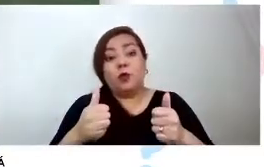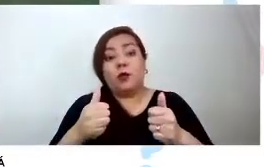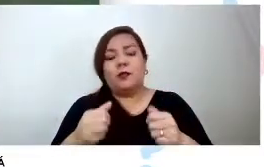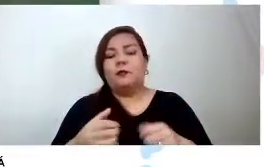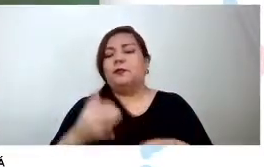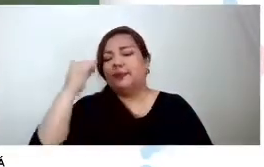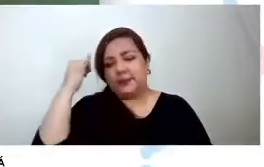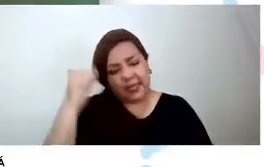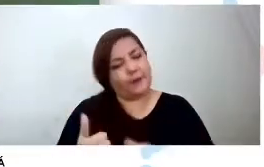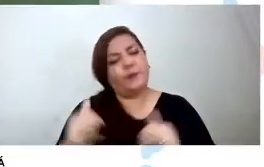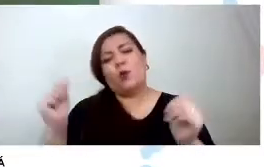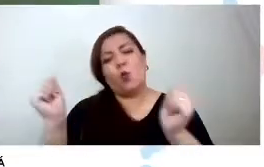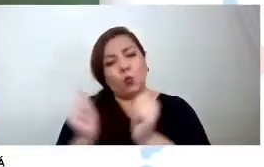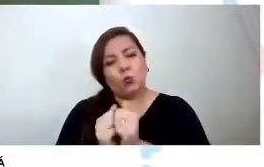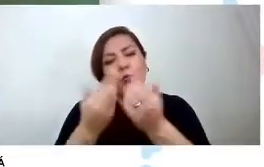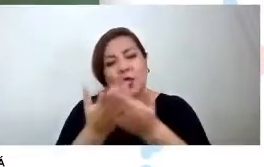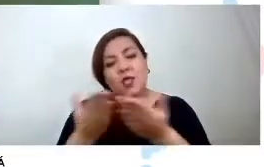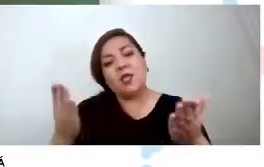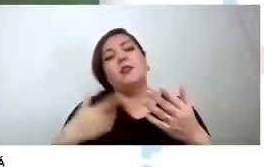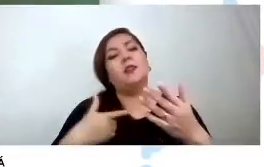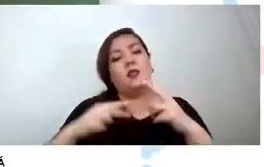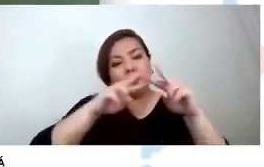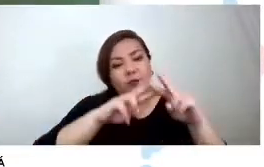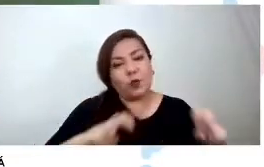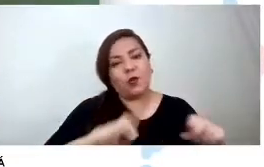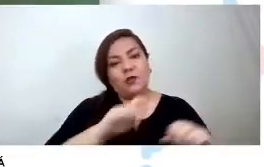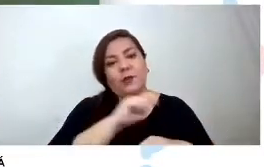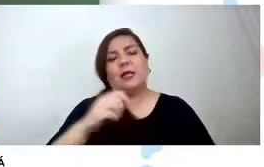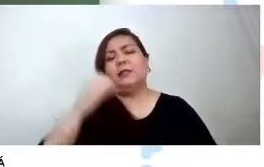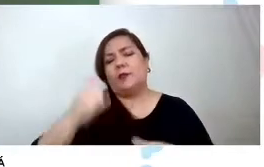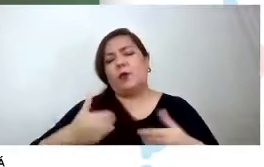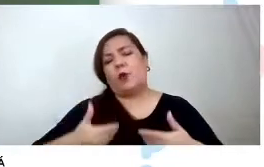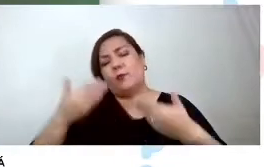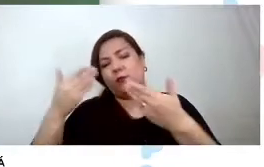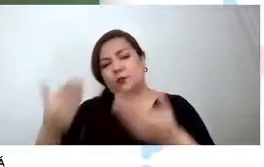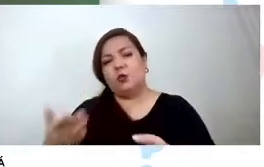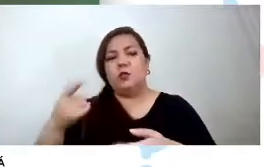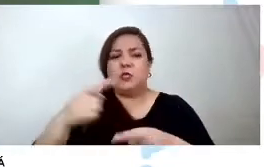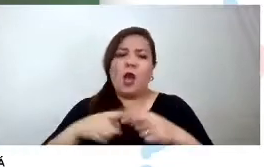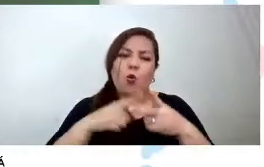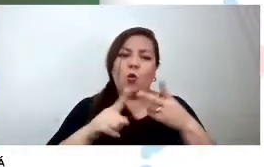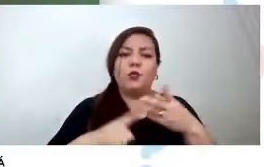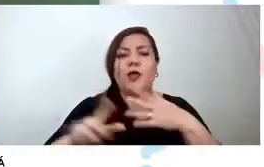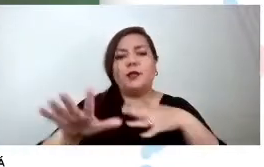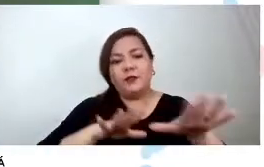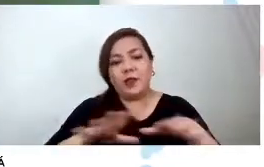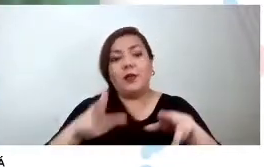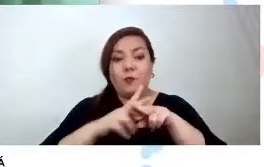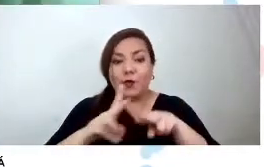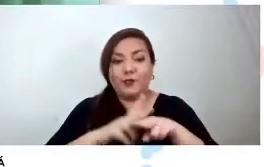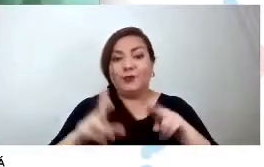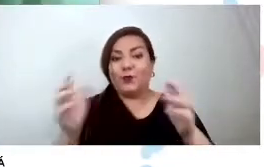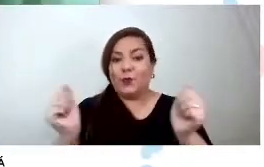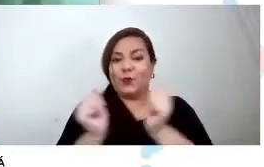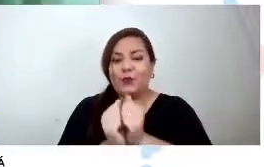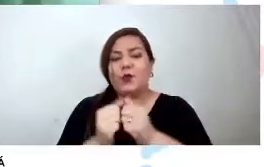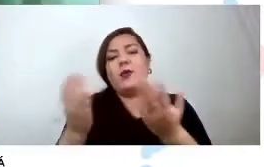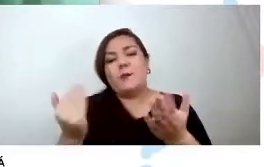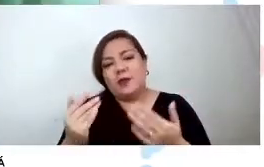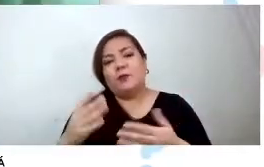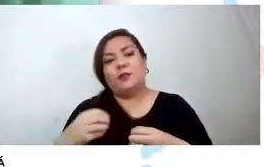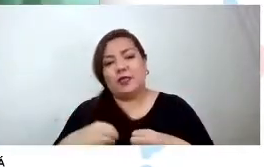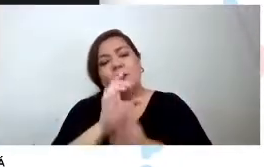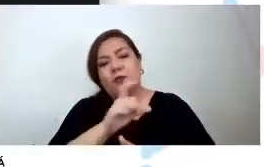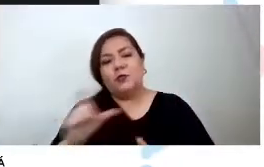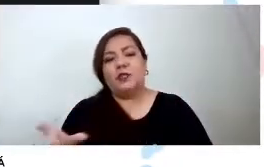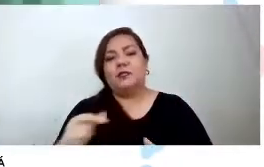siempre, desde Explora Tarapacá, siempre con la disposición. Ya hemos realizado un par de actividades en conjunto y que esperamos seguir transfiriendo conocimiento a toda